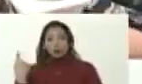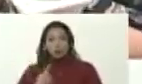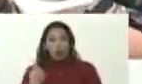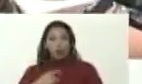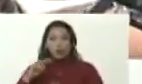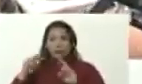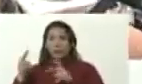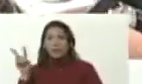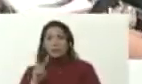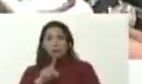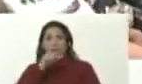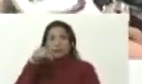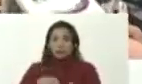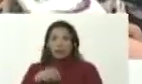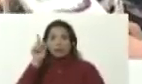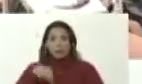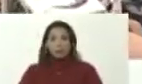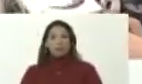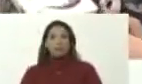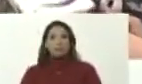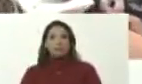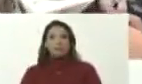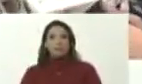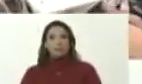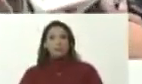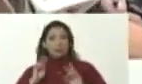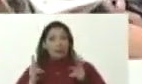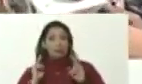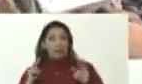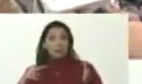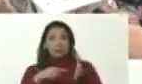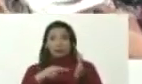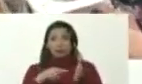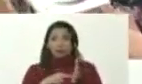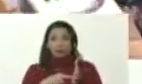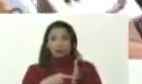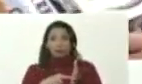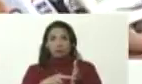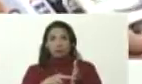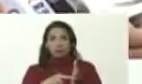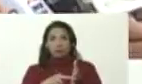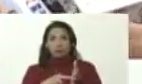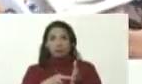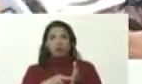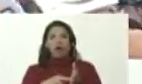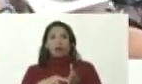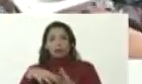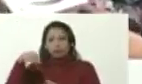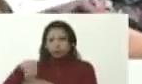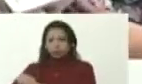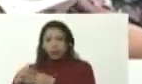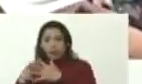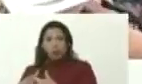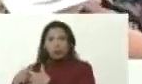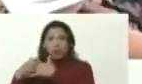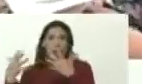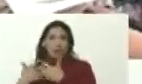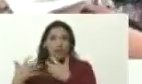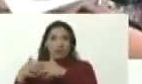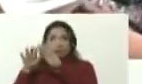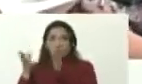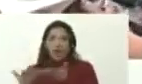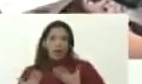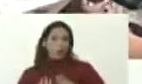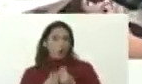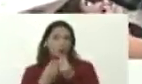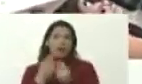Venezuela, es el tema de Irán, es el tema de Siria. O sea, Bolton iba a meter a Estados Unidos en una guerra mundial, acompañado por